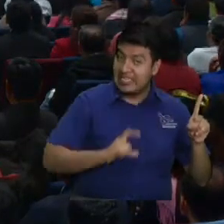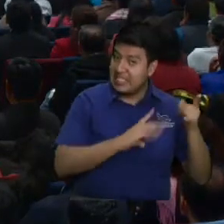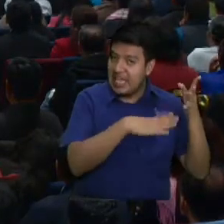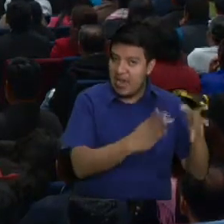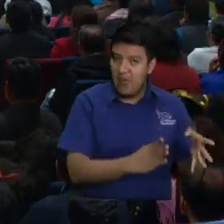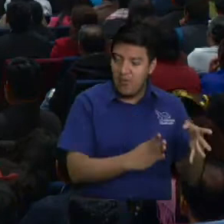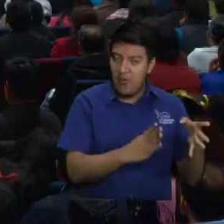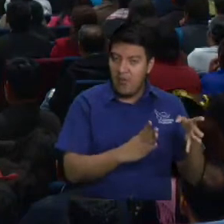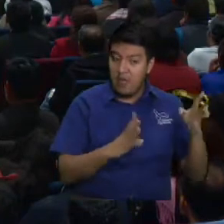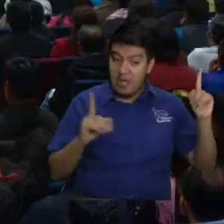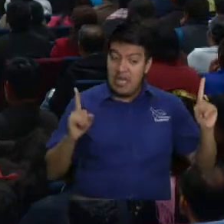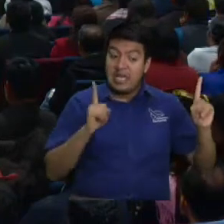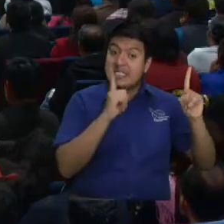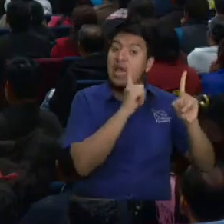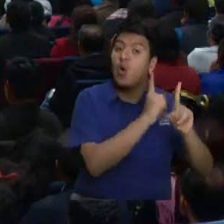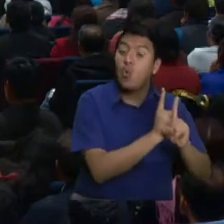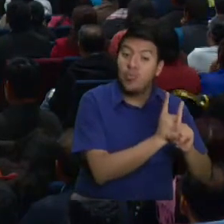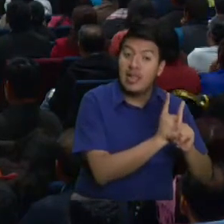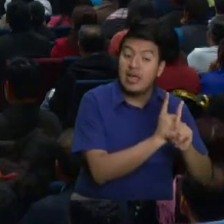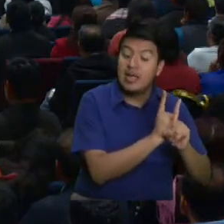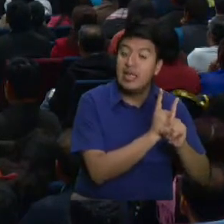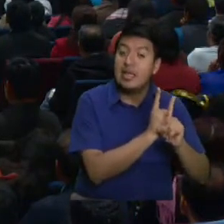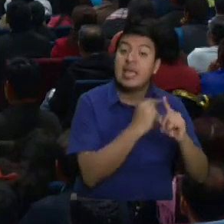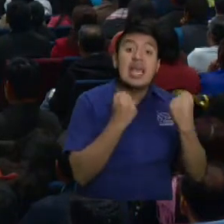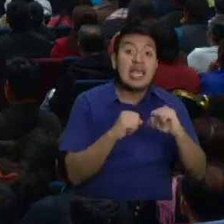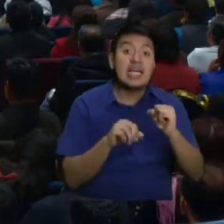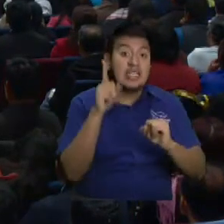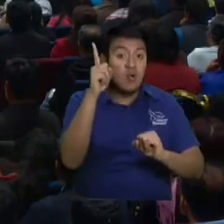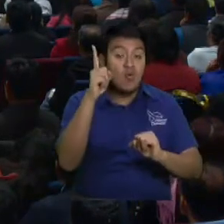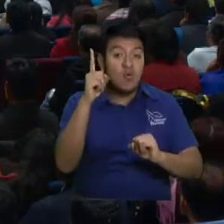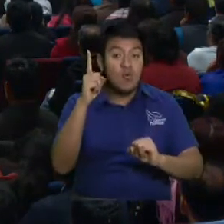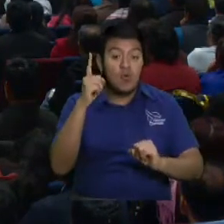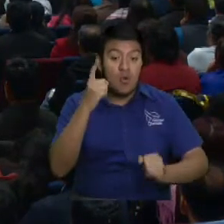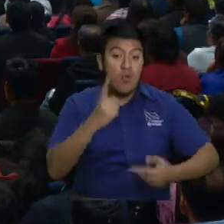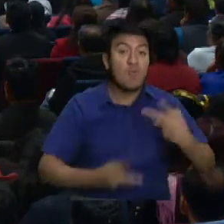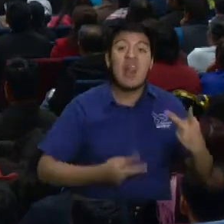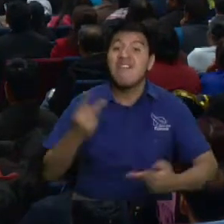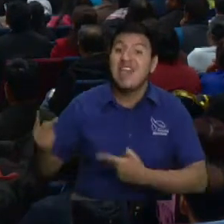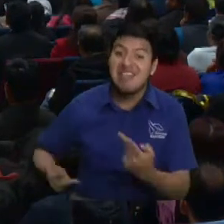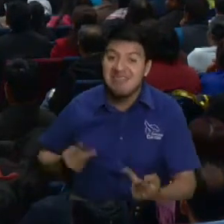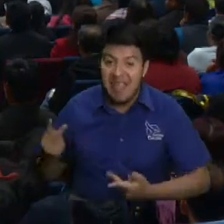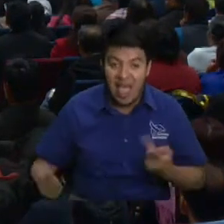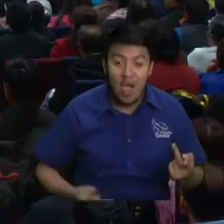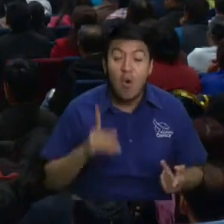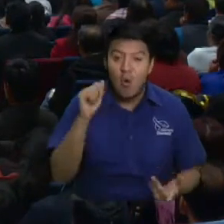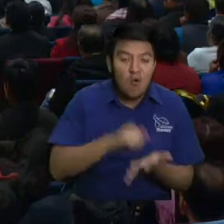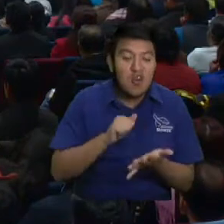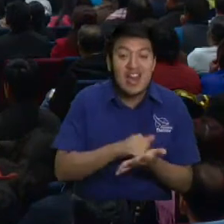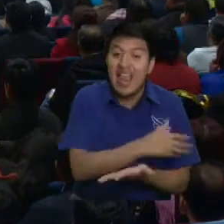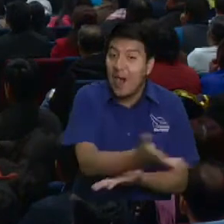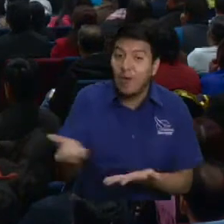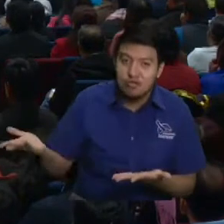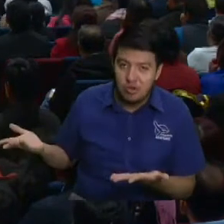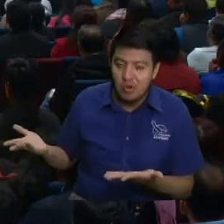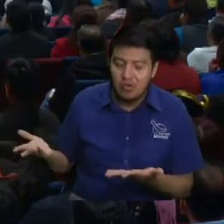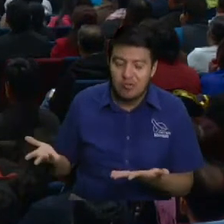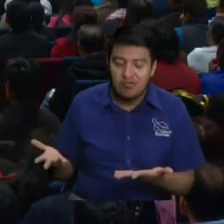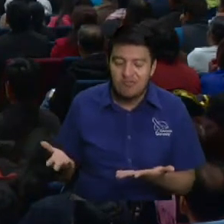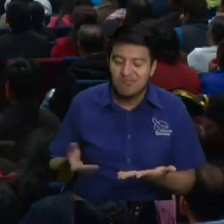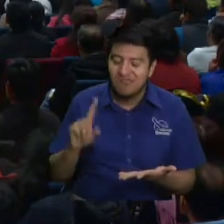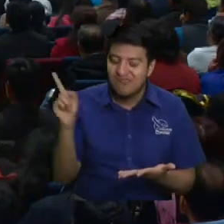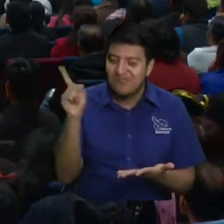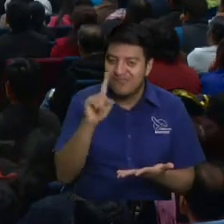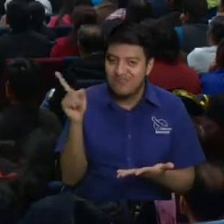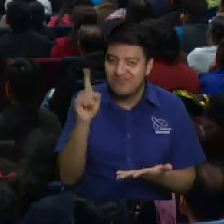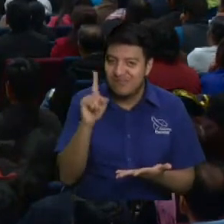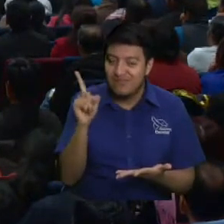Entonces, vamos, nos va a ir bien. Bueno, está bien, pues. Pero estás quebrantando un principio que Dios dijo. Si